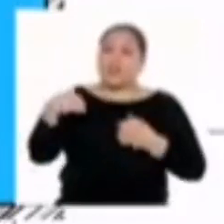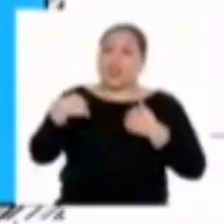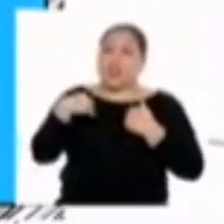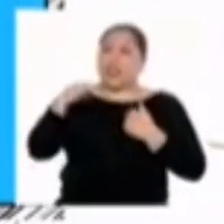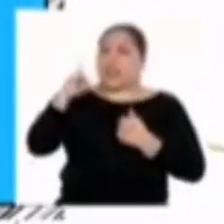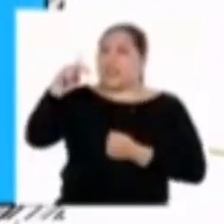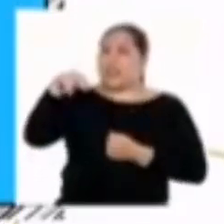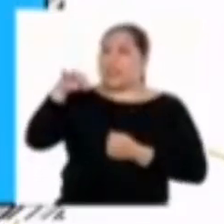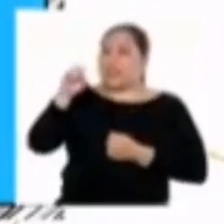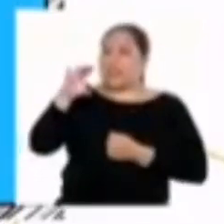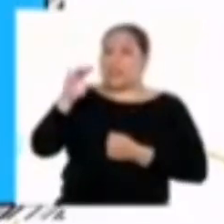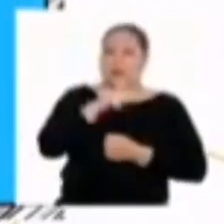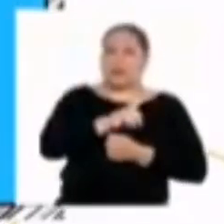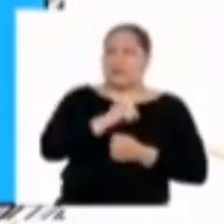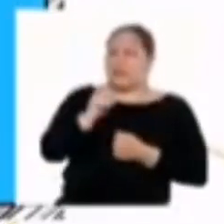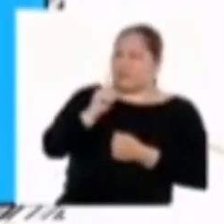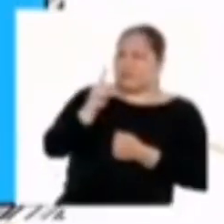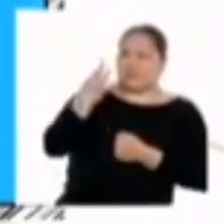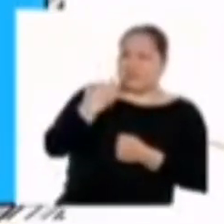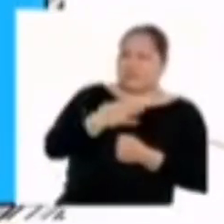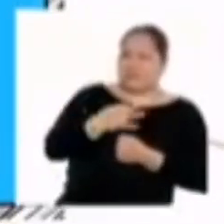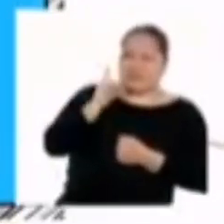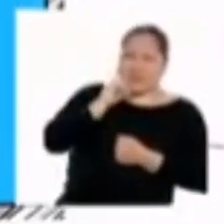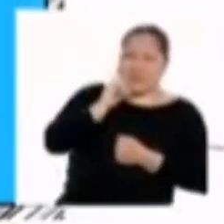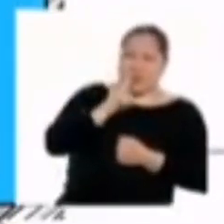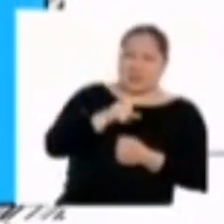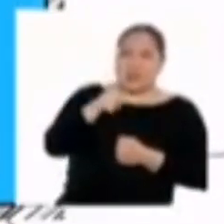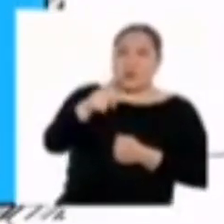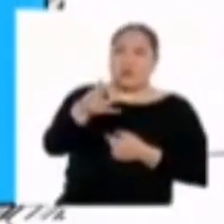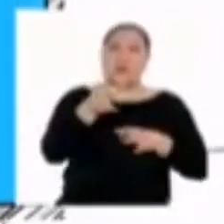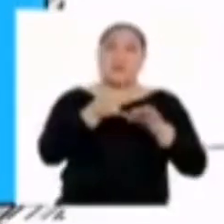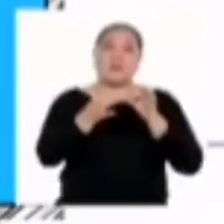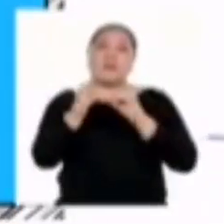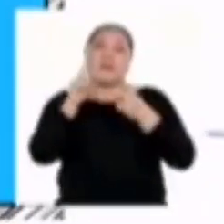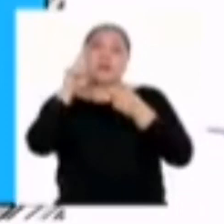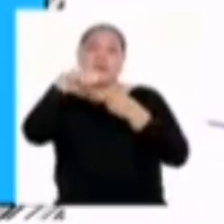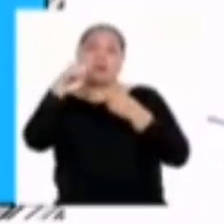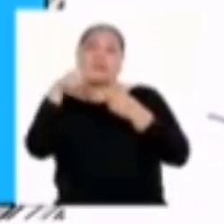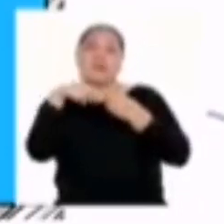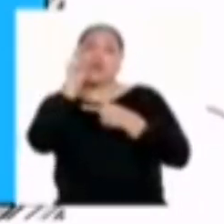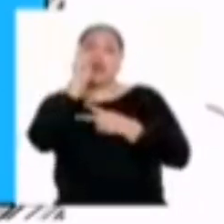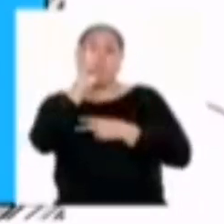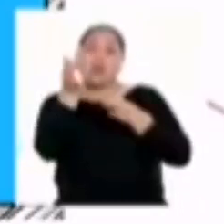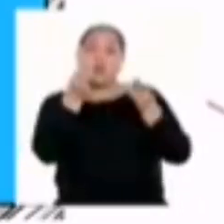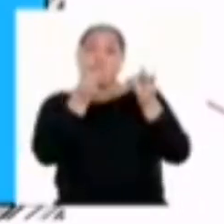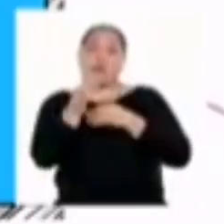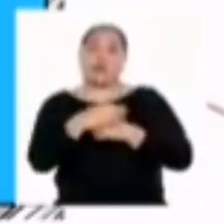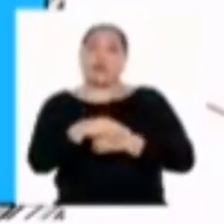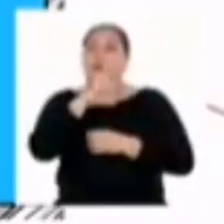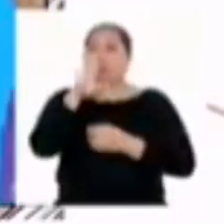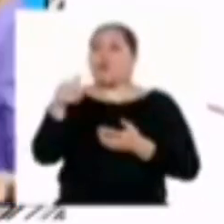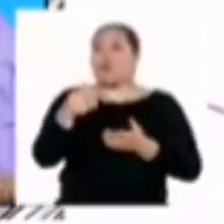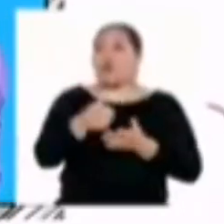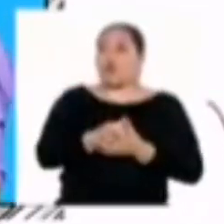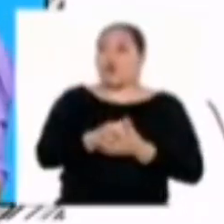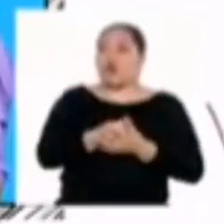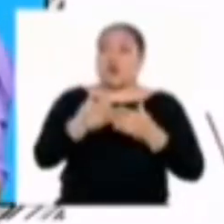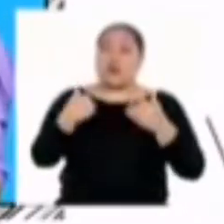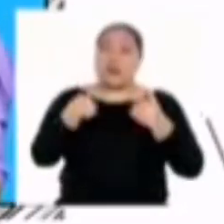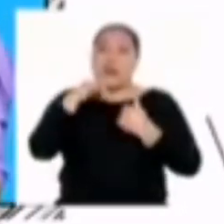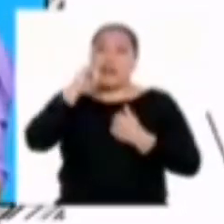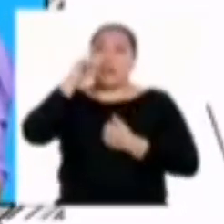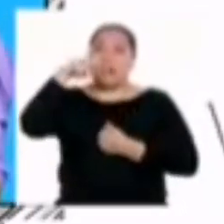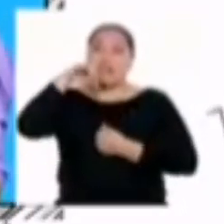y no te creen, podrás dar tu argumento lógico mediante 2 premisas. Todo insecto tiene 6